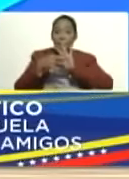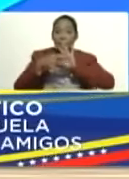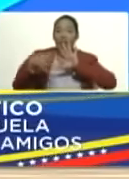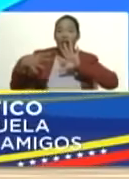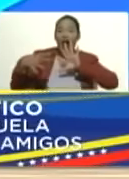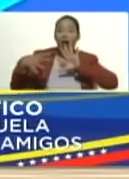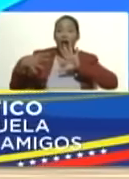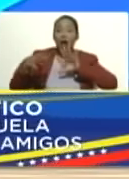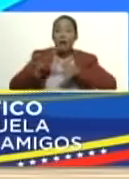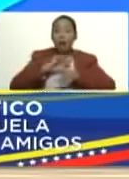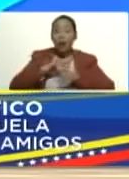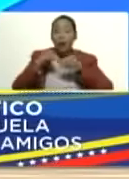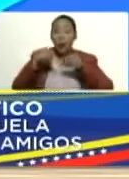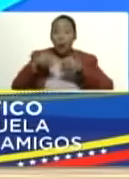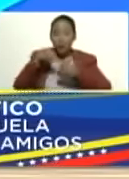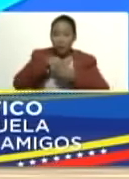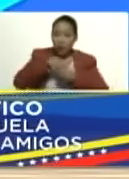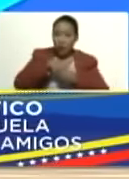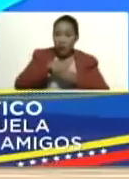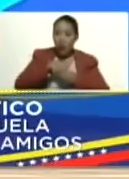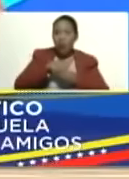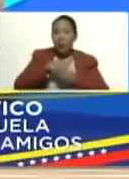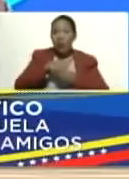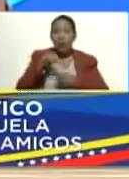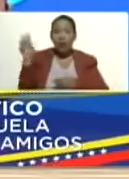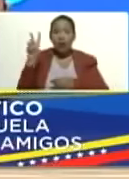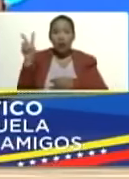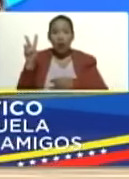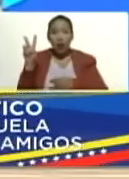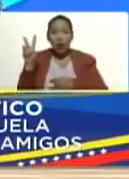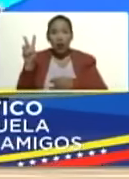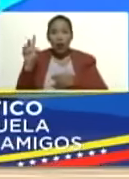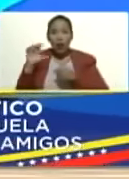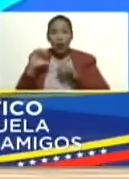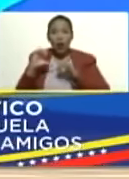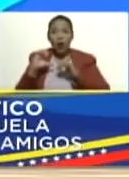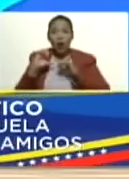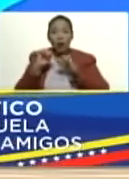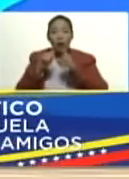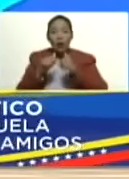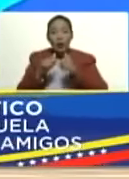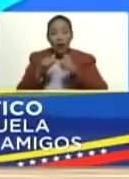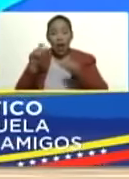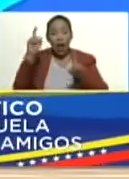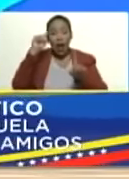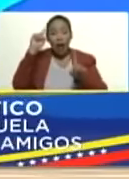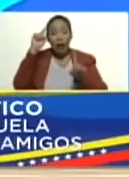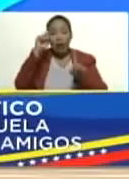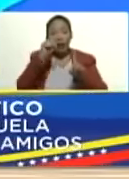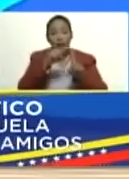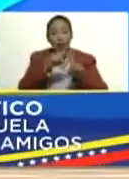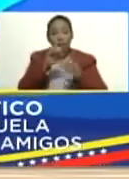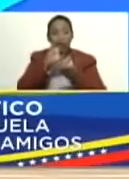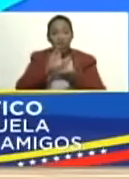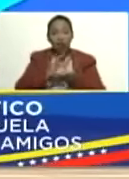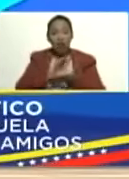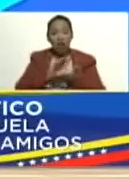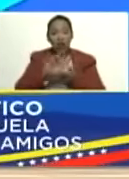Sube por el páramo de Pisba, rumbo hacia la capital del